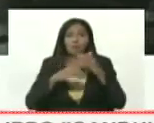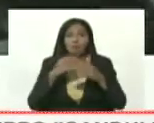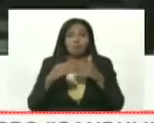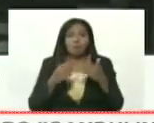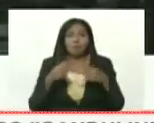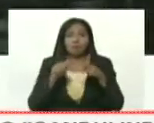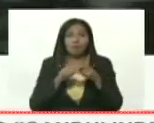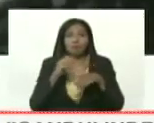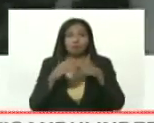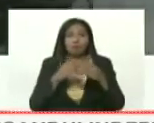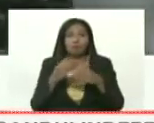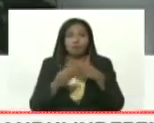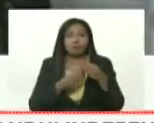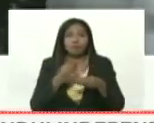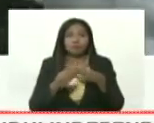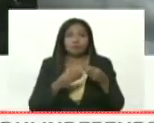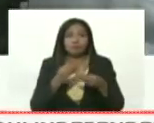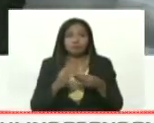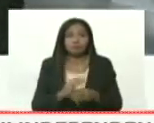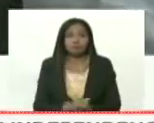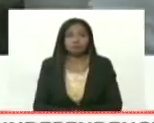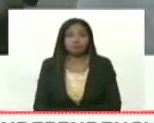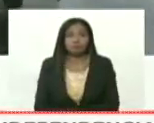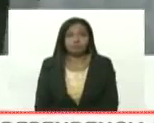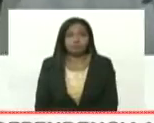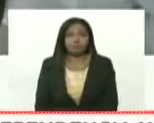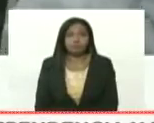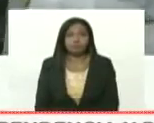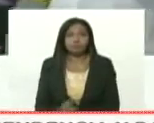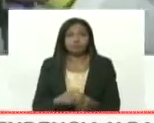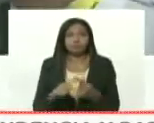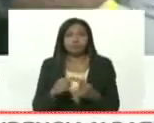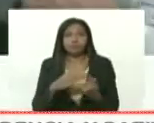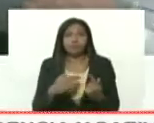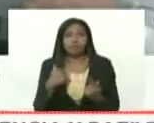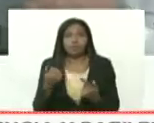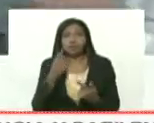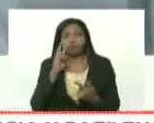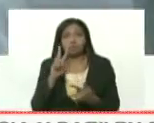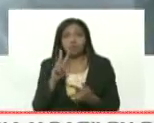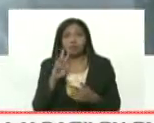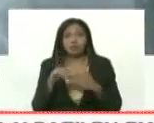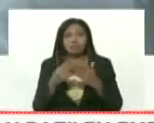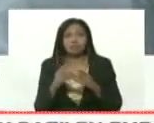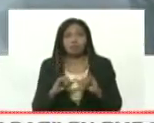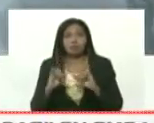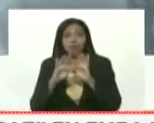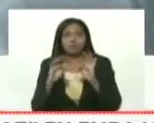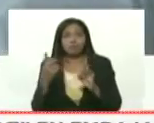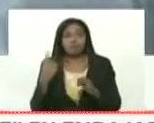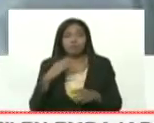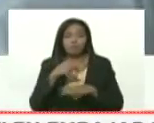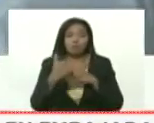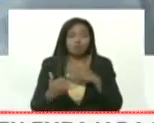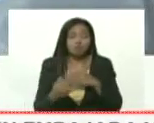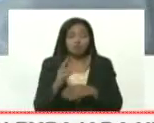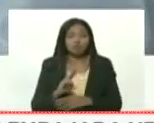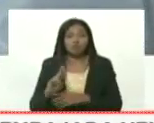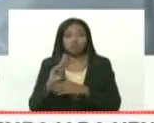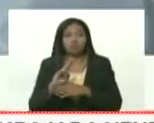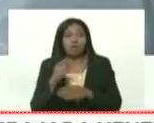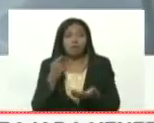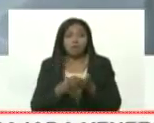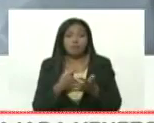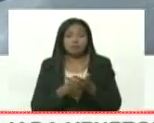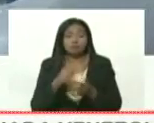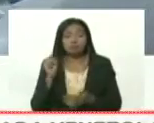Correcto, ahí va. Generando. Bueno, yo creo que... Una pequeña muestra, tenemos las instalaciones, la máquina, el proyecto y no la podemos usar. ¿Para la inversión?